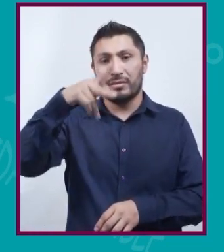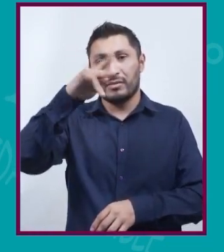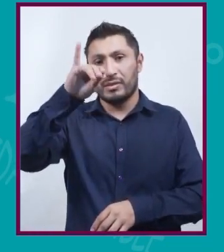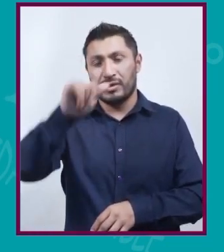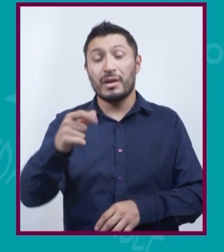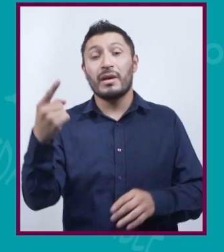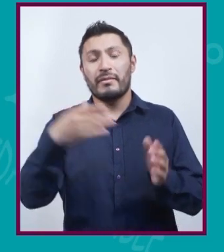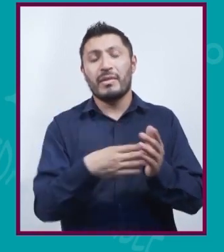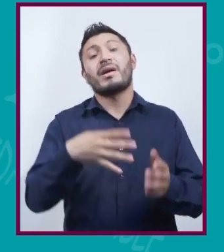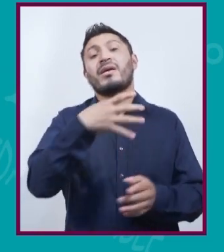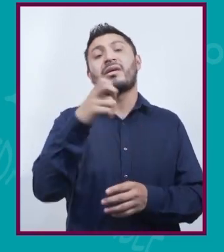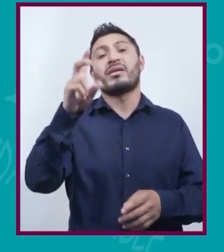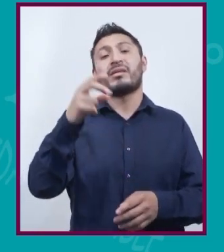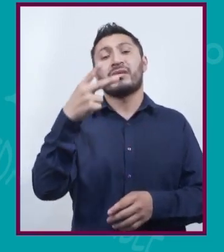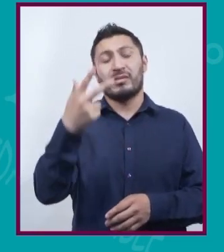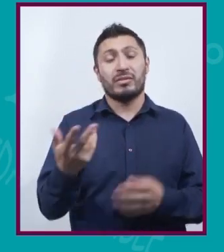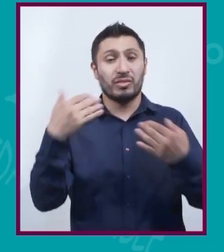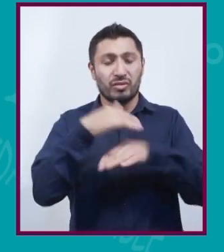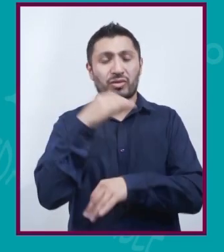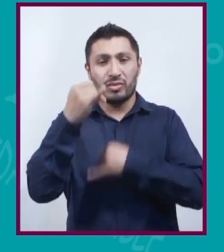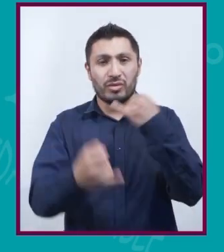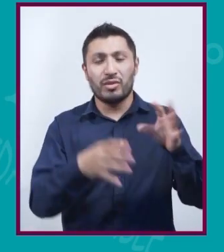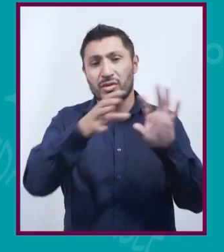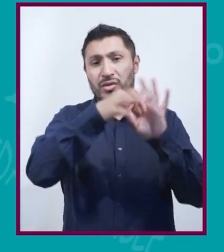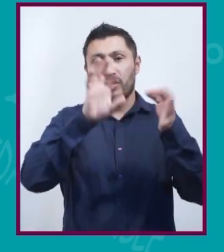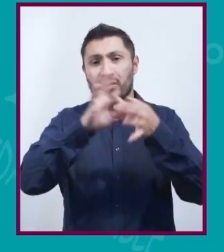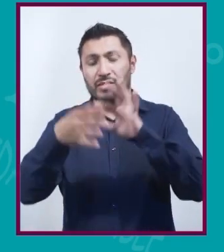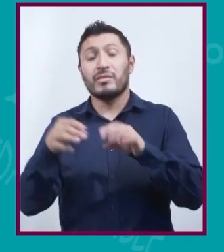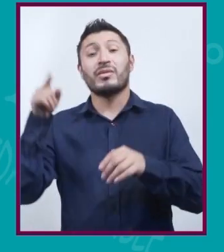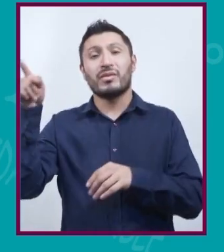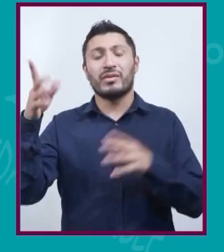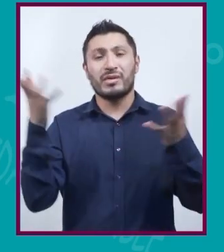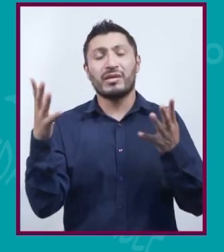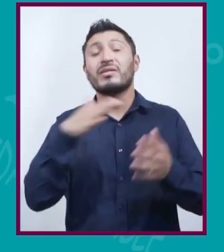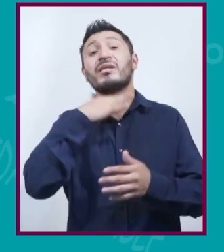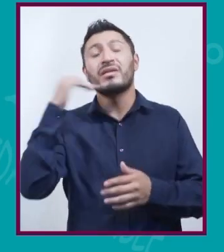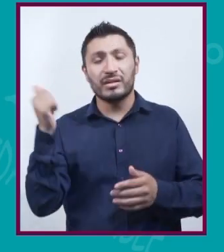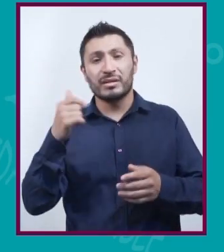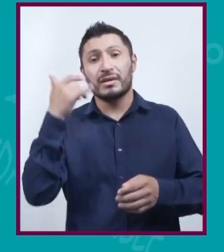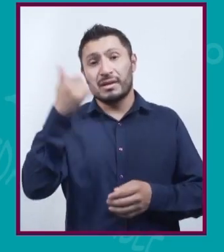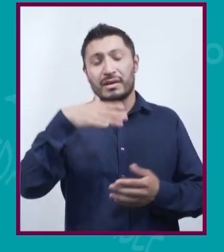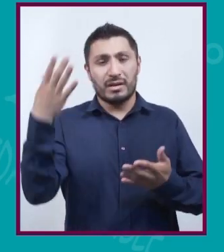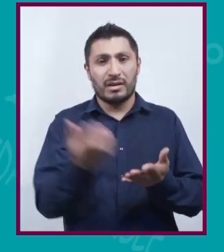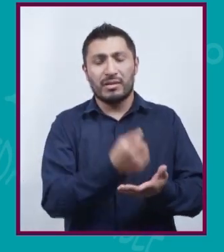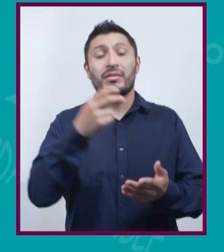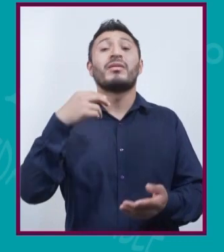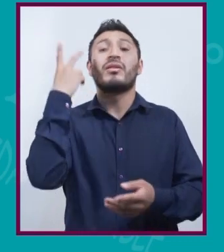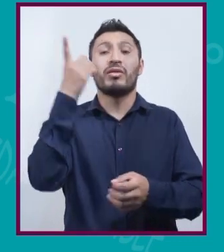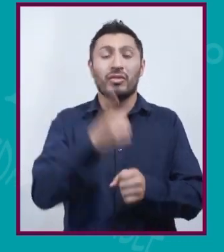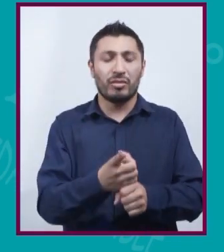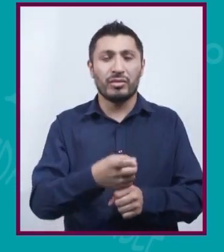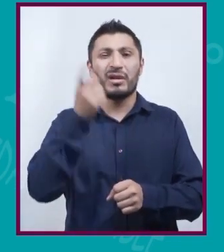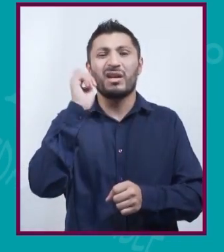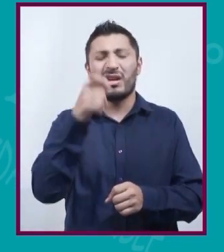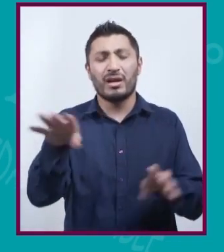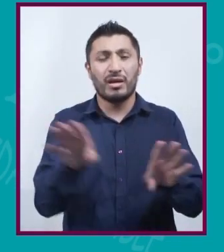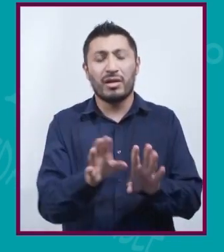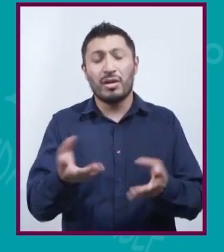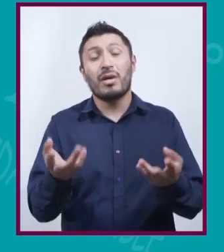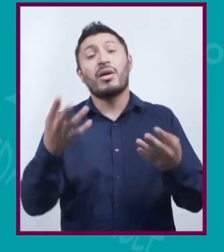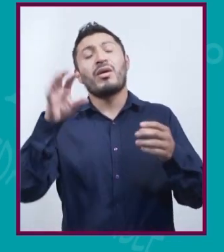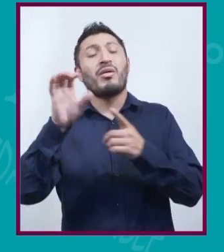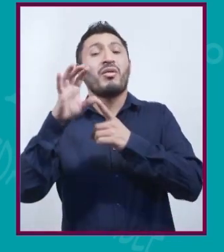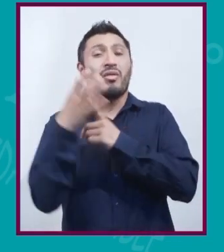ideología: Olimpia, de 1938, sobre los Juegos Olímpicos llevados a cabo en Alemania, y El triunfo de la